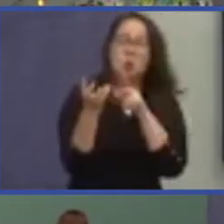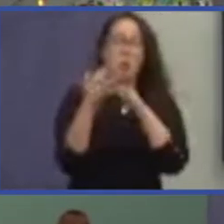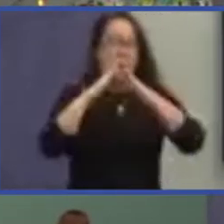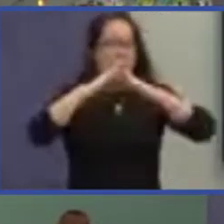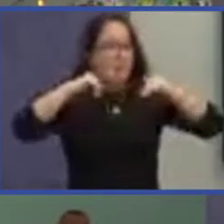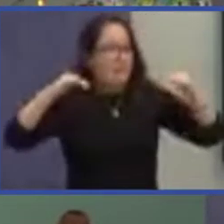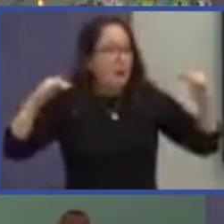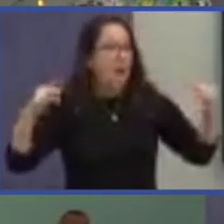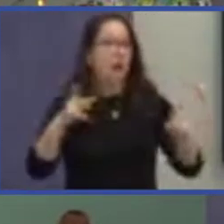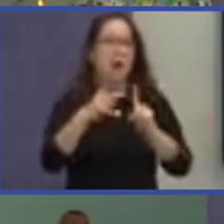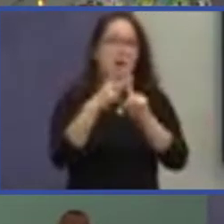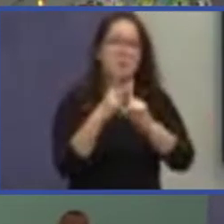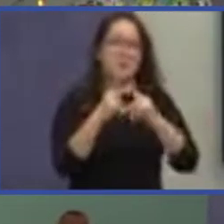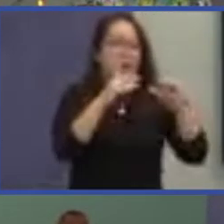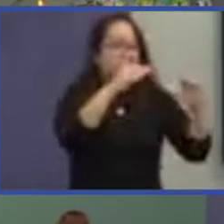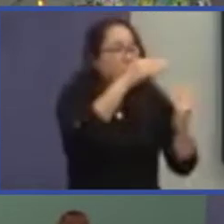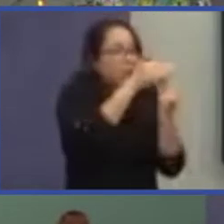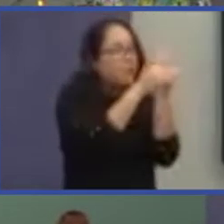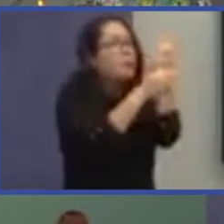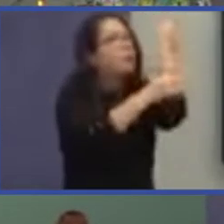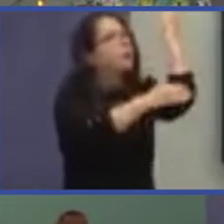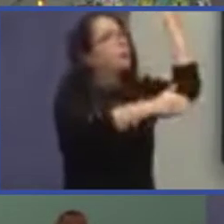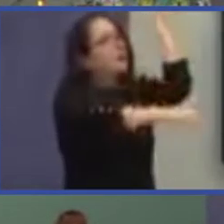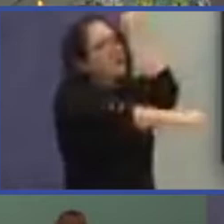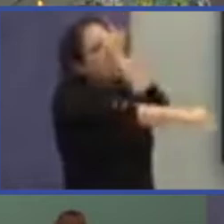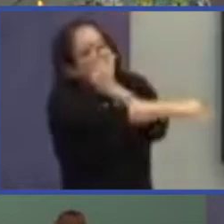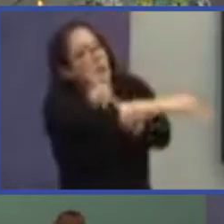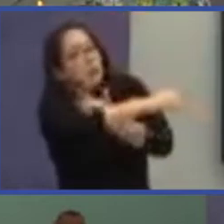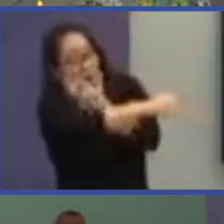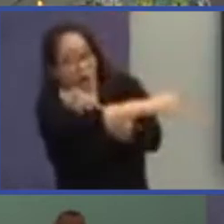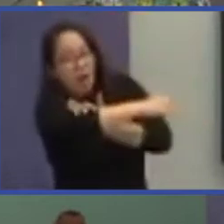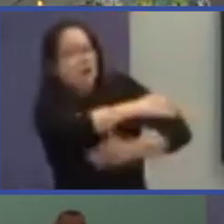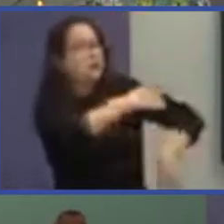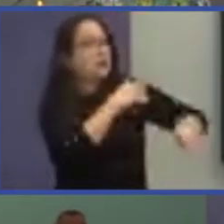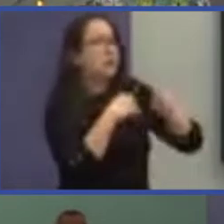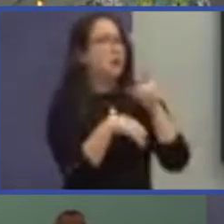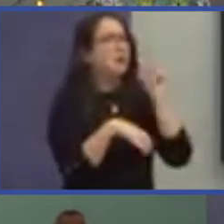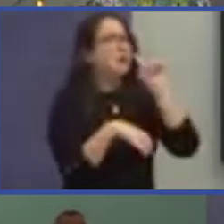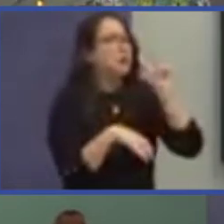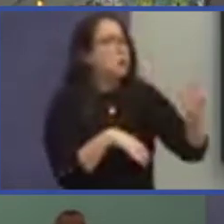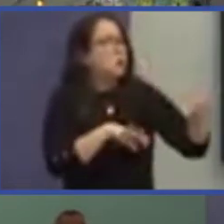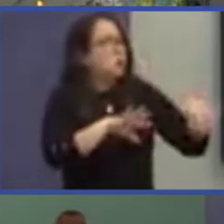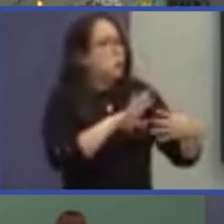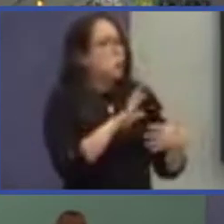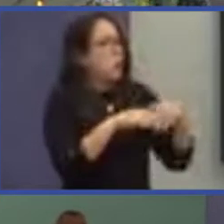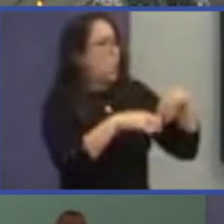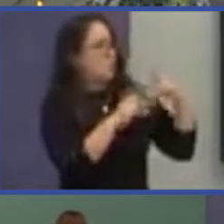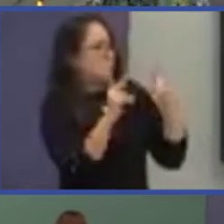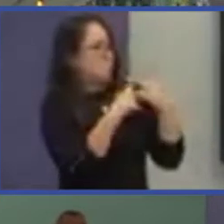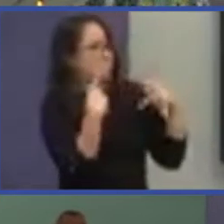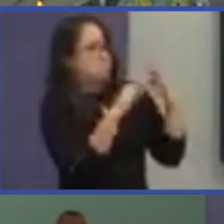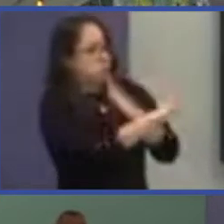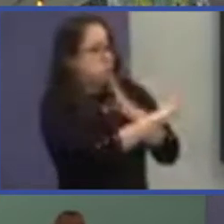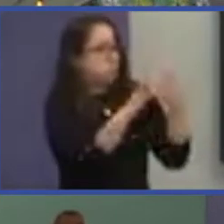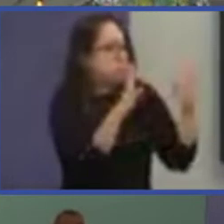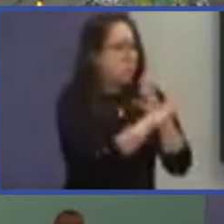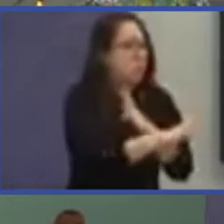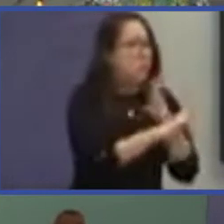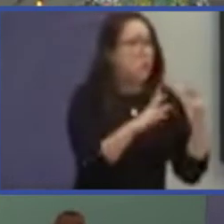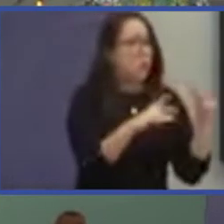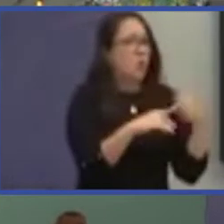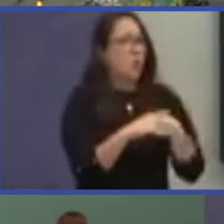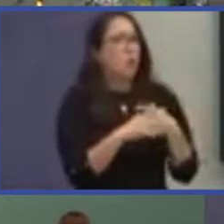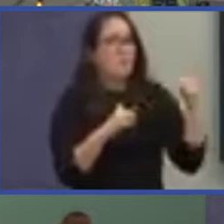el alba y la tarde vi las muchedumbres de América vi una plateada telaraña en el centro de una negra pirámide